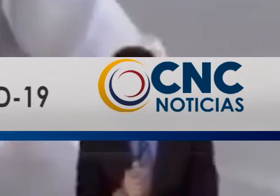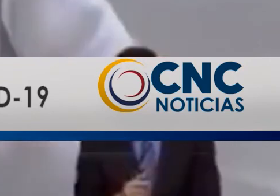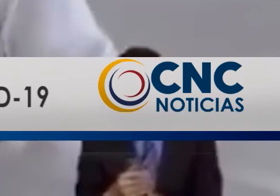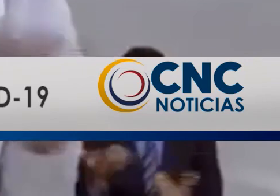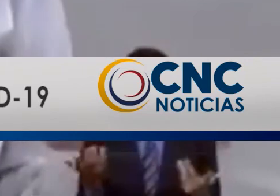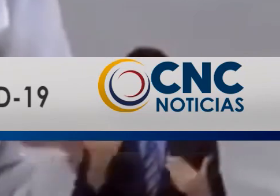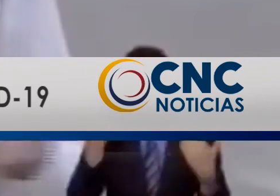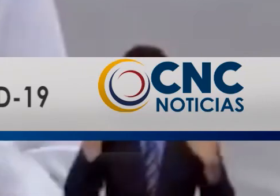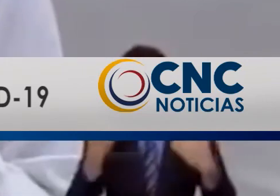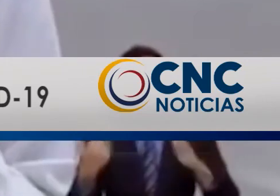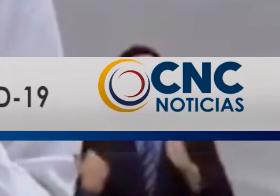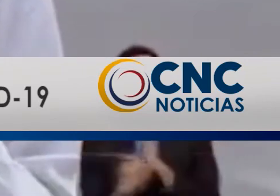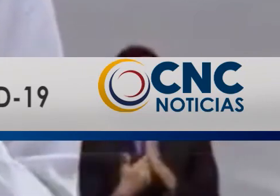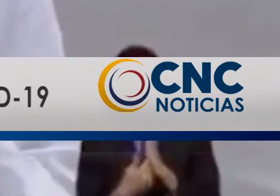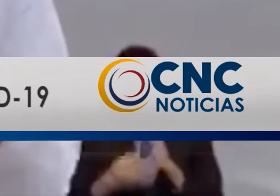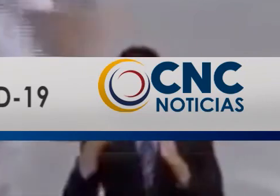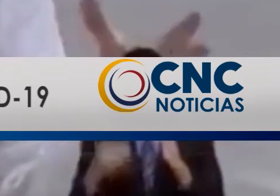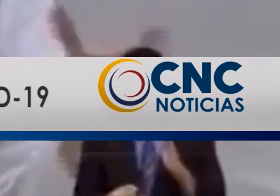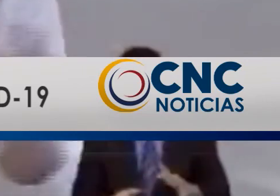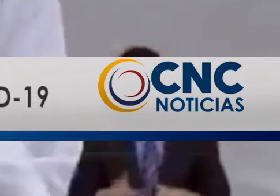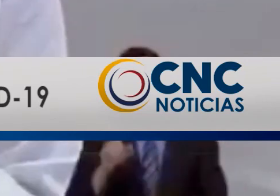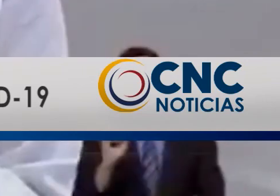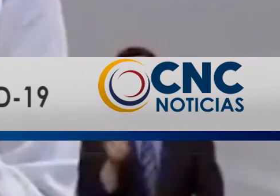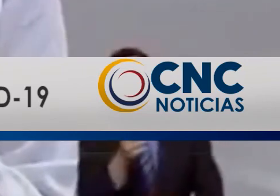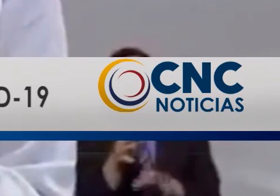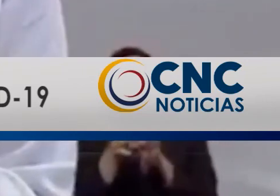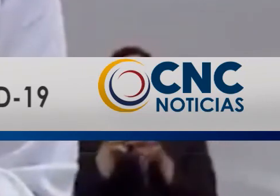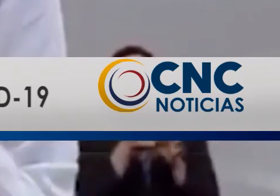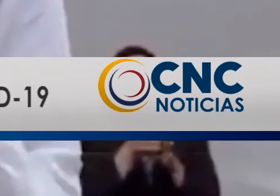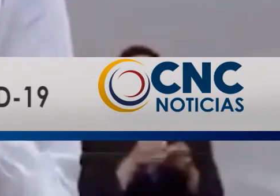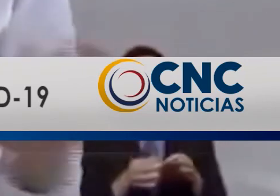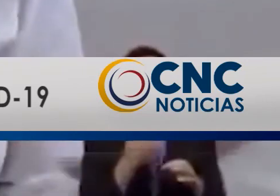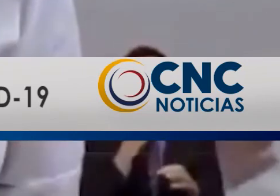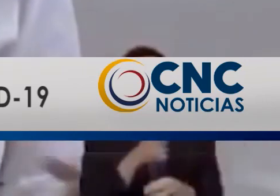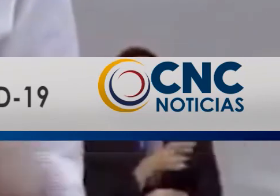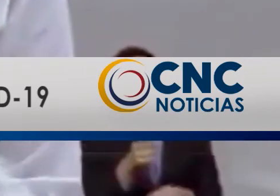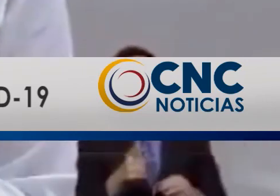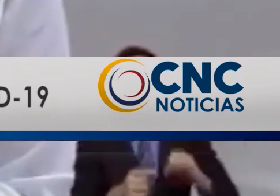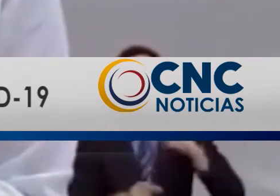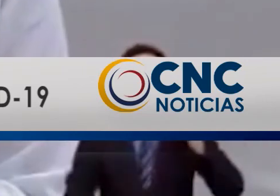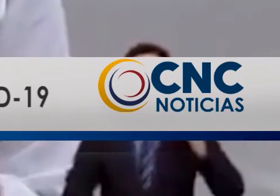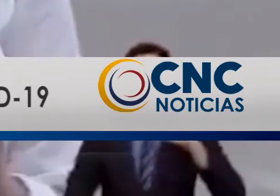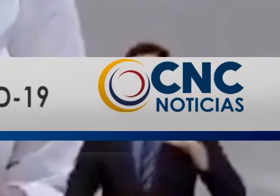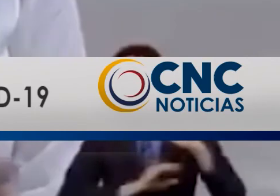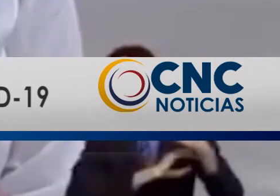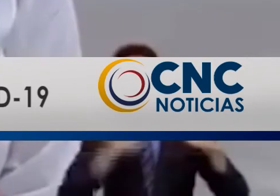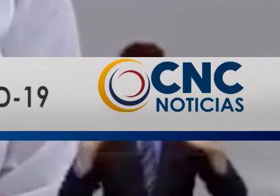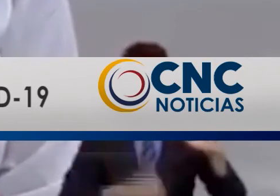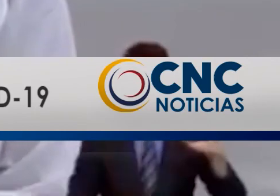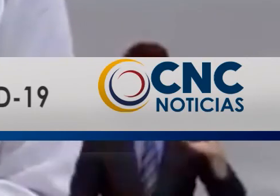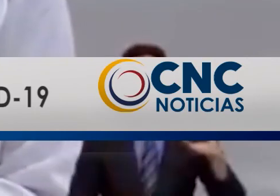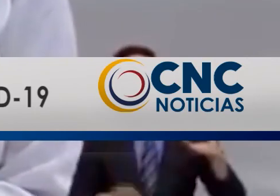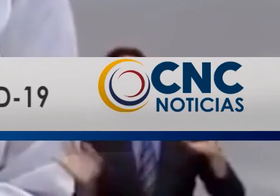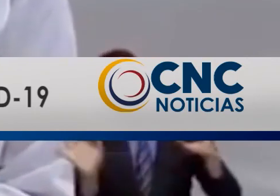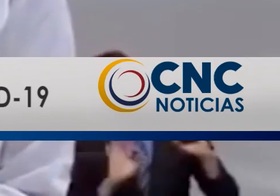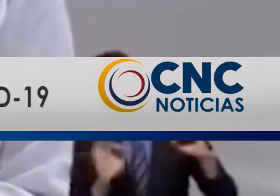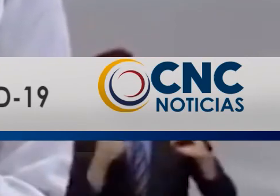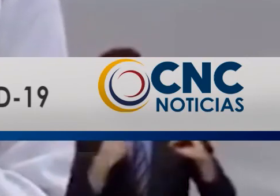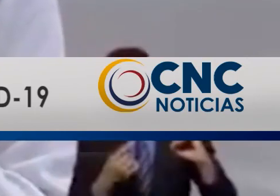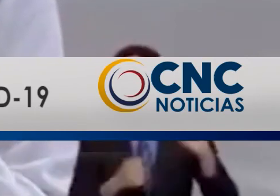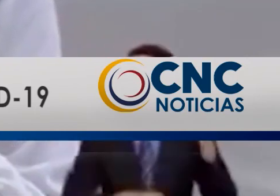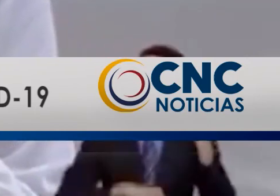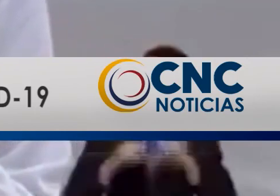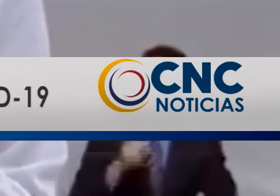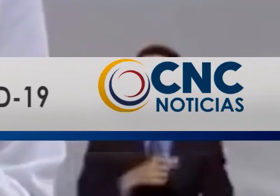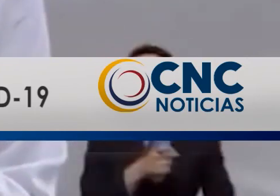que efectivamente en esos municipios que tenemos cero casos nunca hubo COVID. O como están diciendo ahora, es posible que